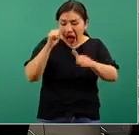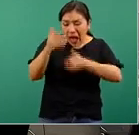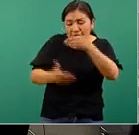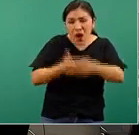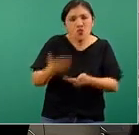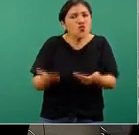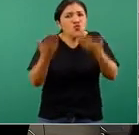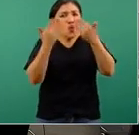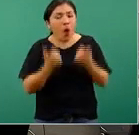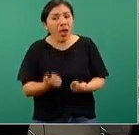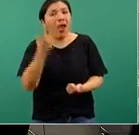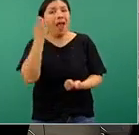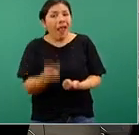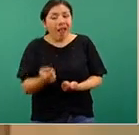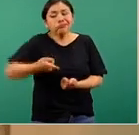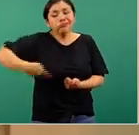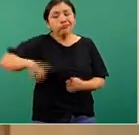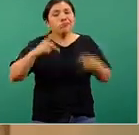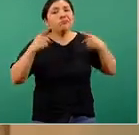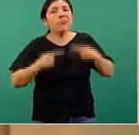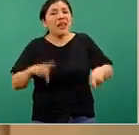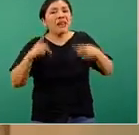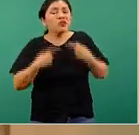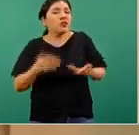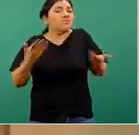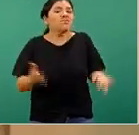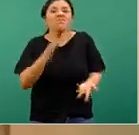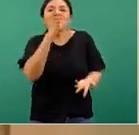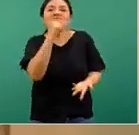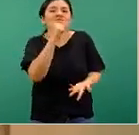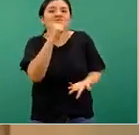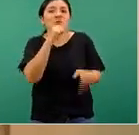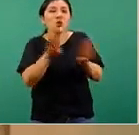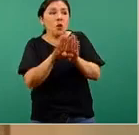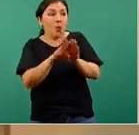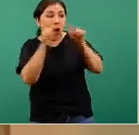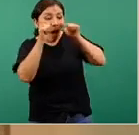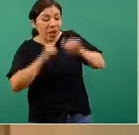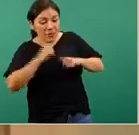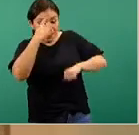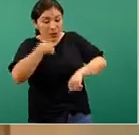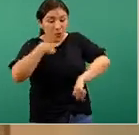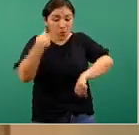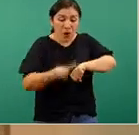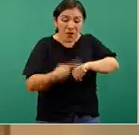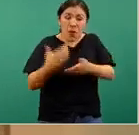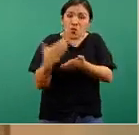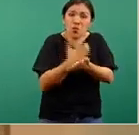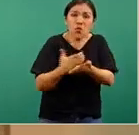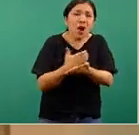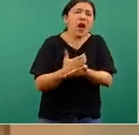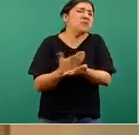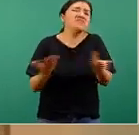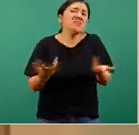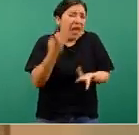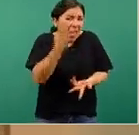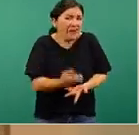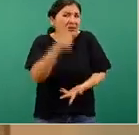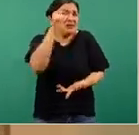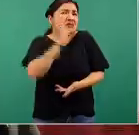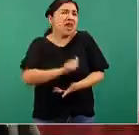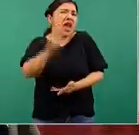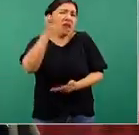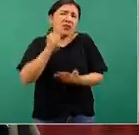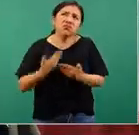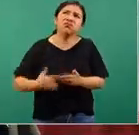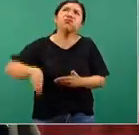impide a las personas atender prontamente sus enfermedades. Esto ha ocurrido siempre. Es muy importante no perder de